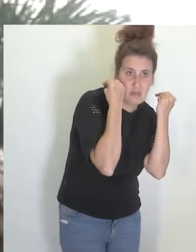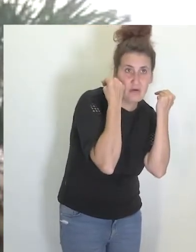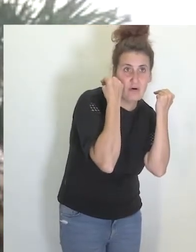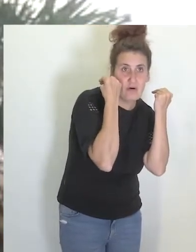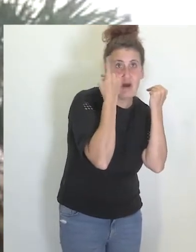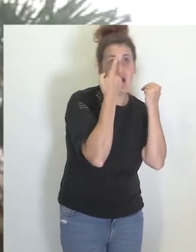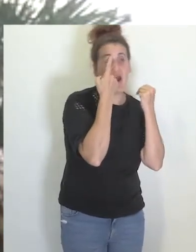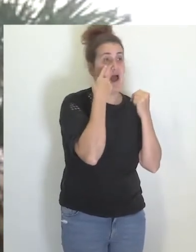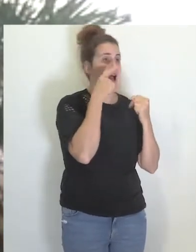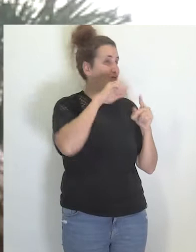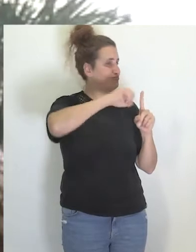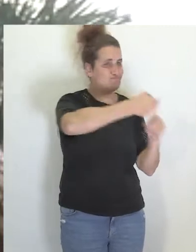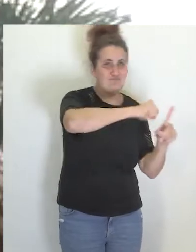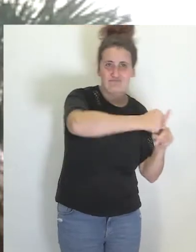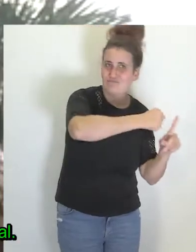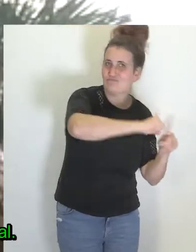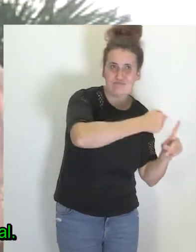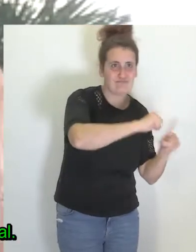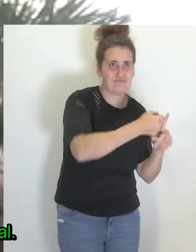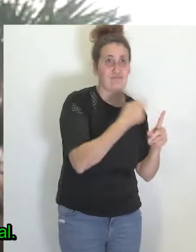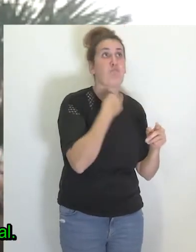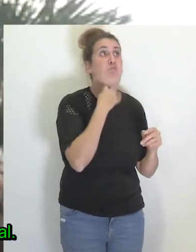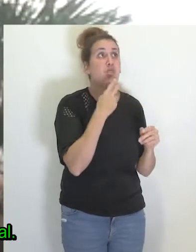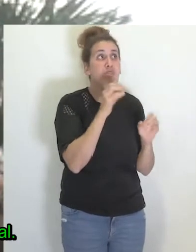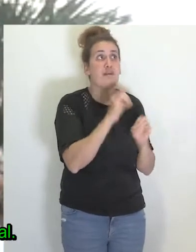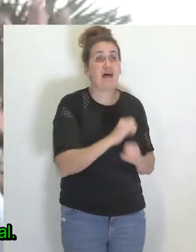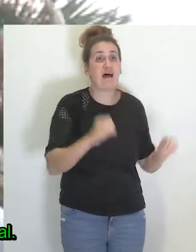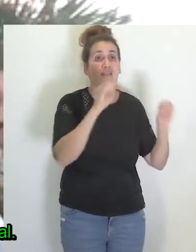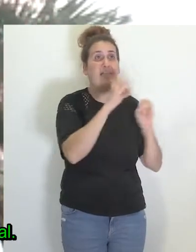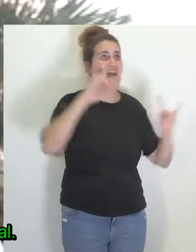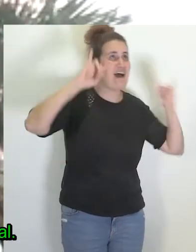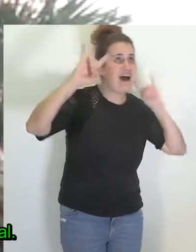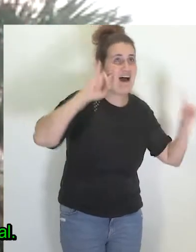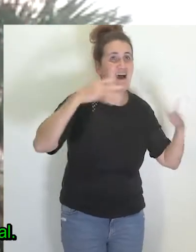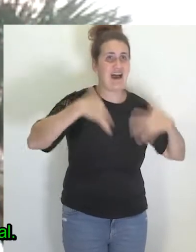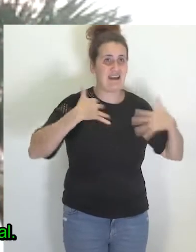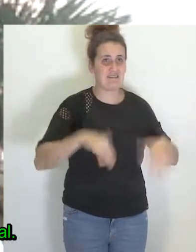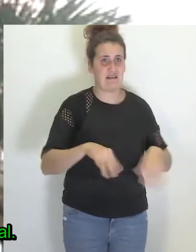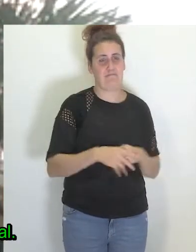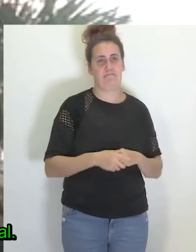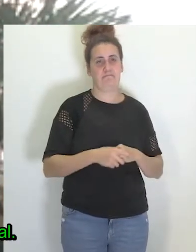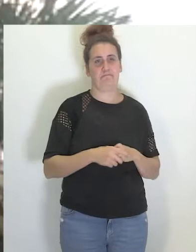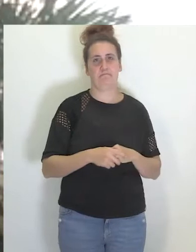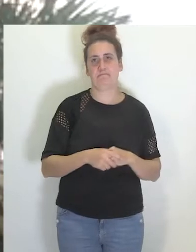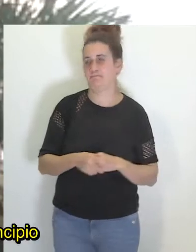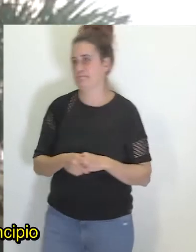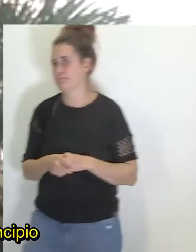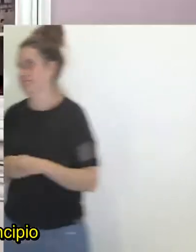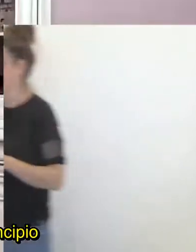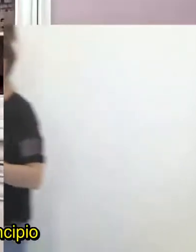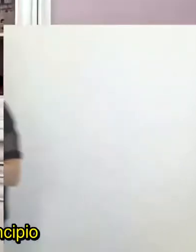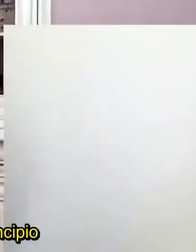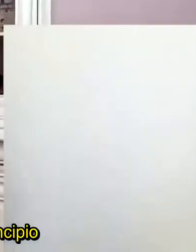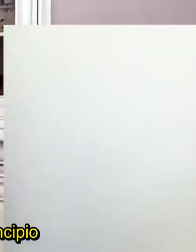a un régimen represor sin ninguna voz de alerta de la comunidad internacional. De